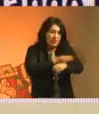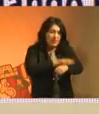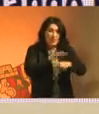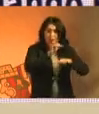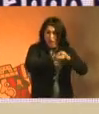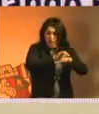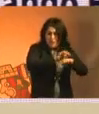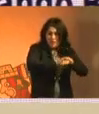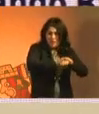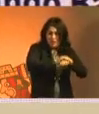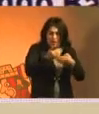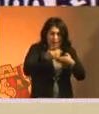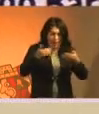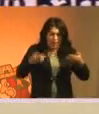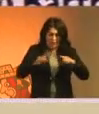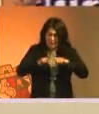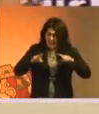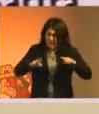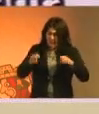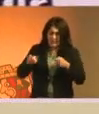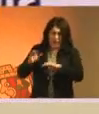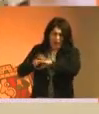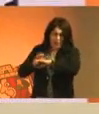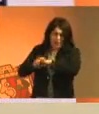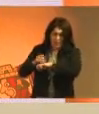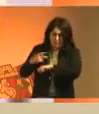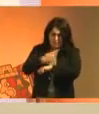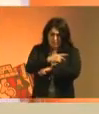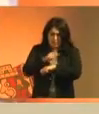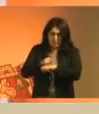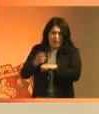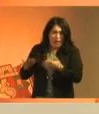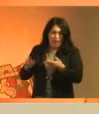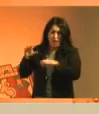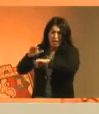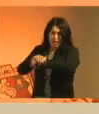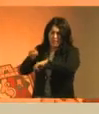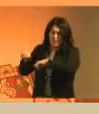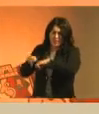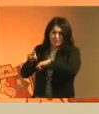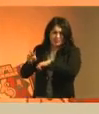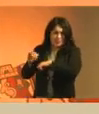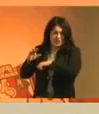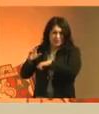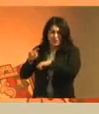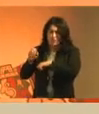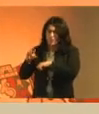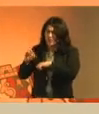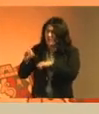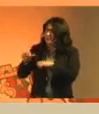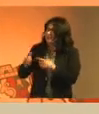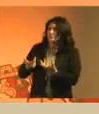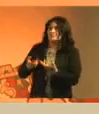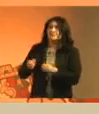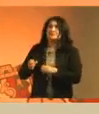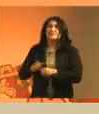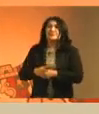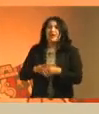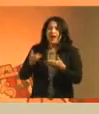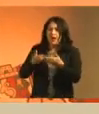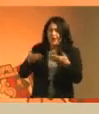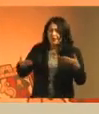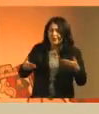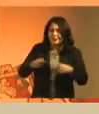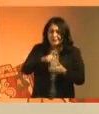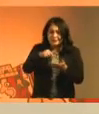que son amigos de victoriano huerta sólo porque huerta mató madero viéndose sin espacios políticos